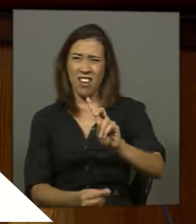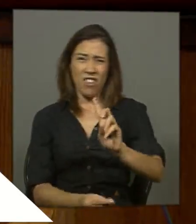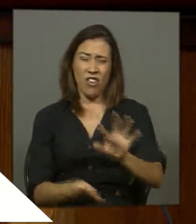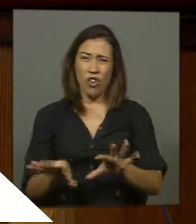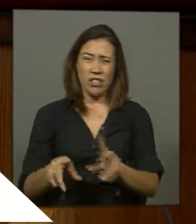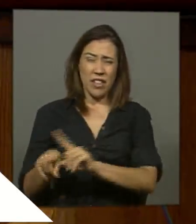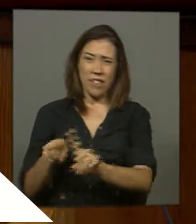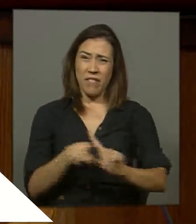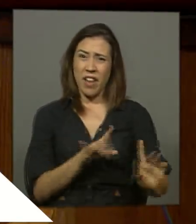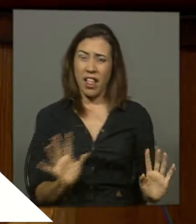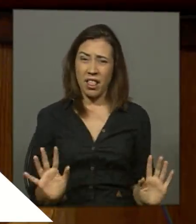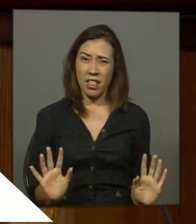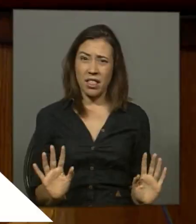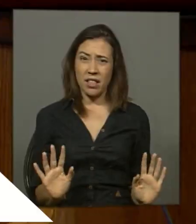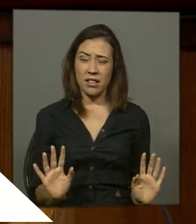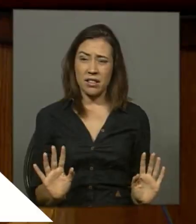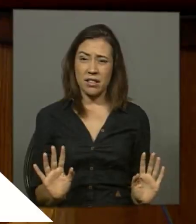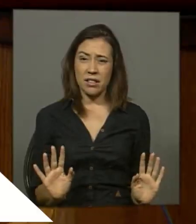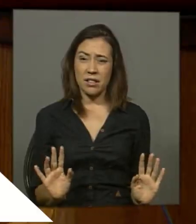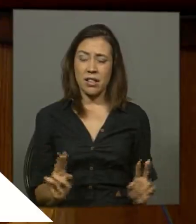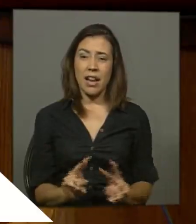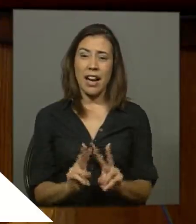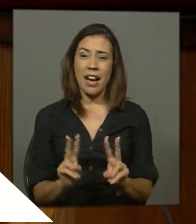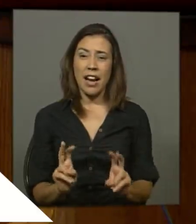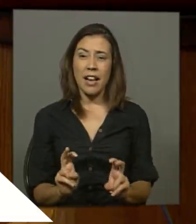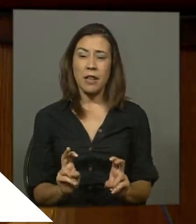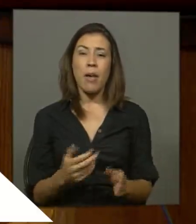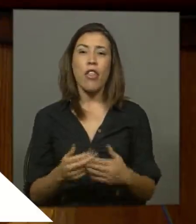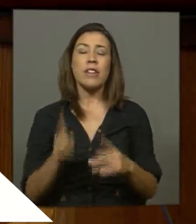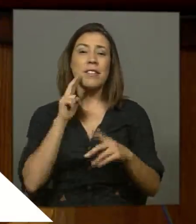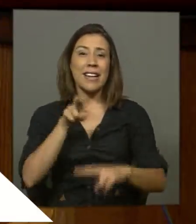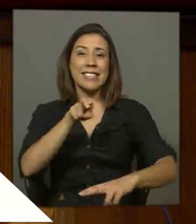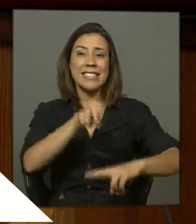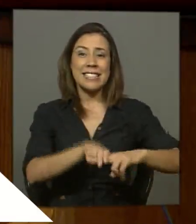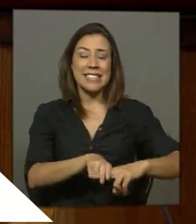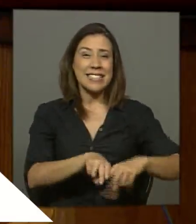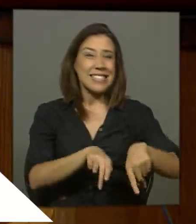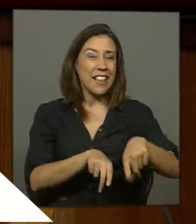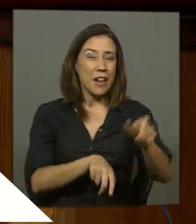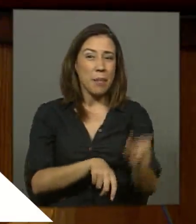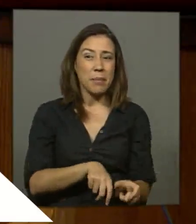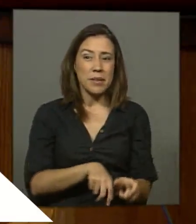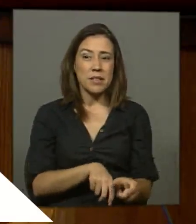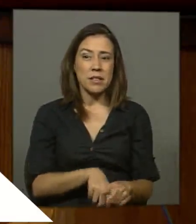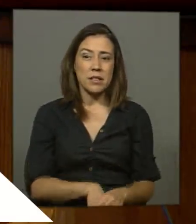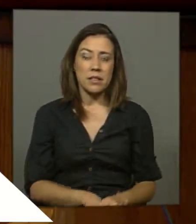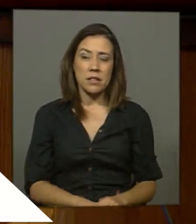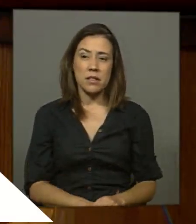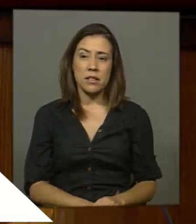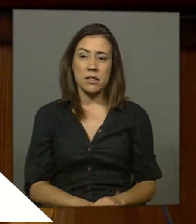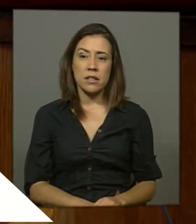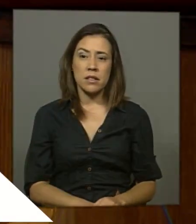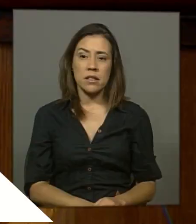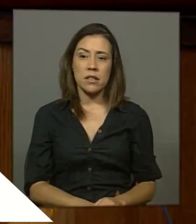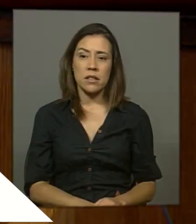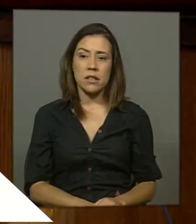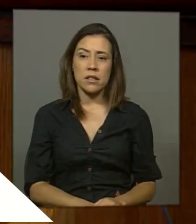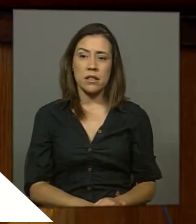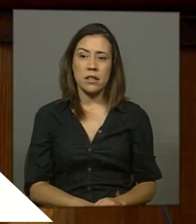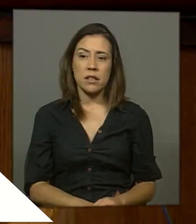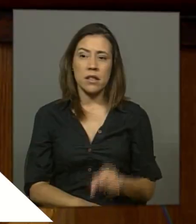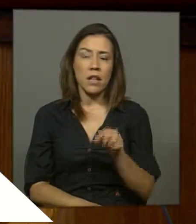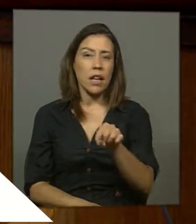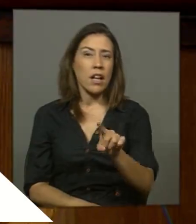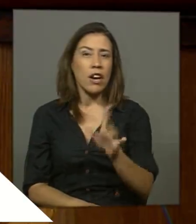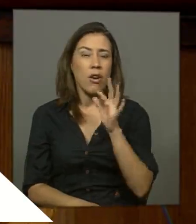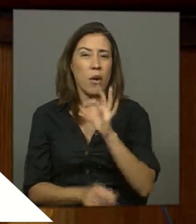y lo que ocurrió en en en cuanto a la ubicación es lo siguiente desde luego Aquí no hay partes Esta